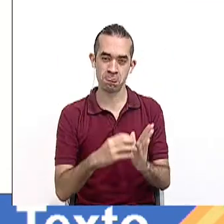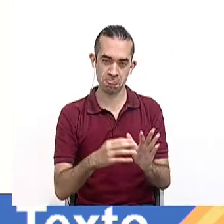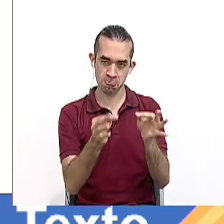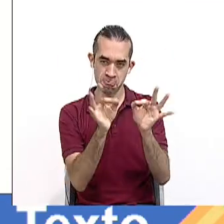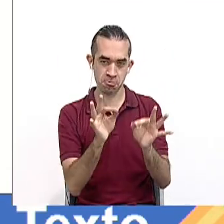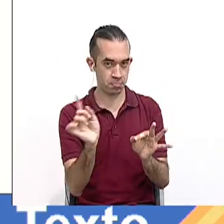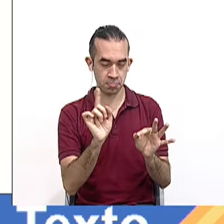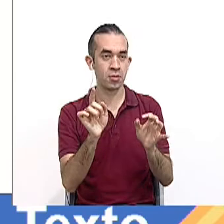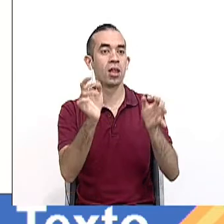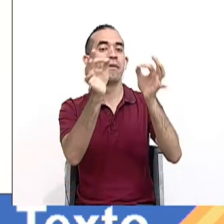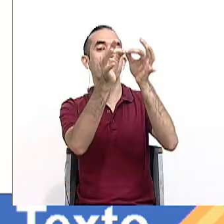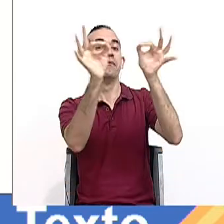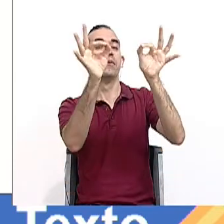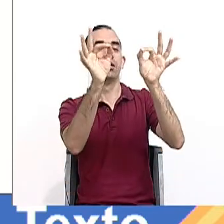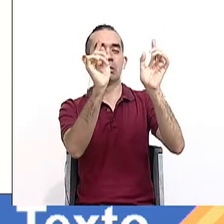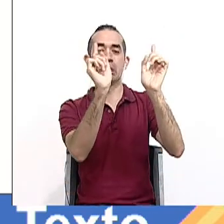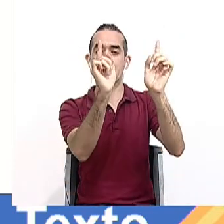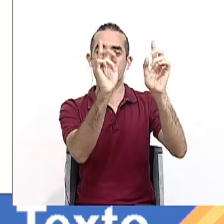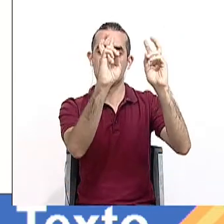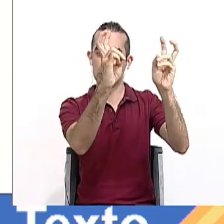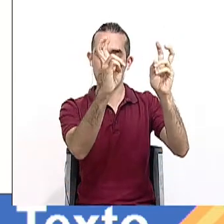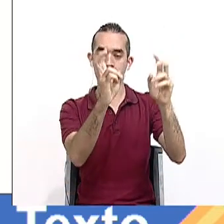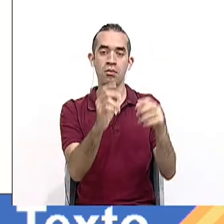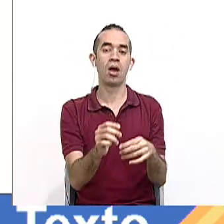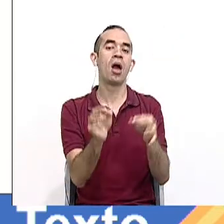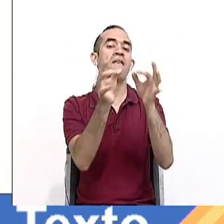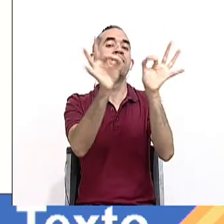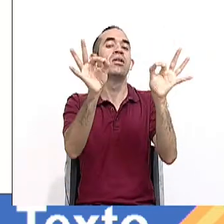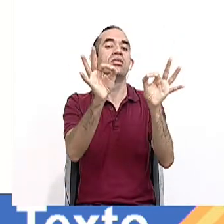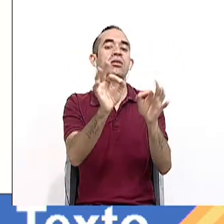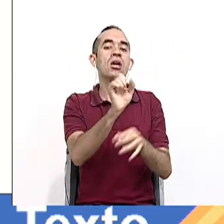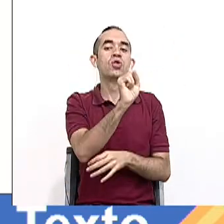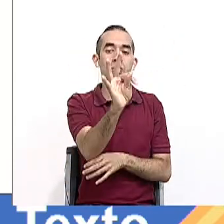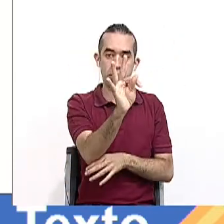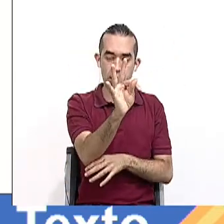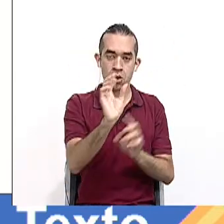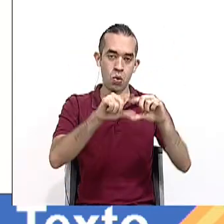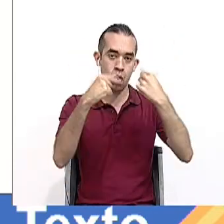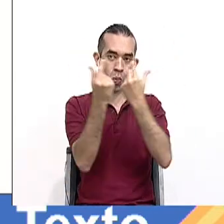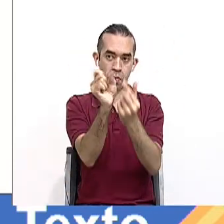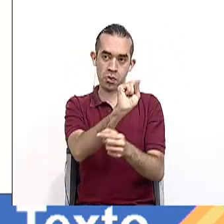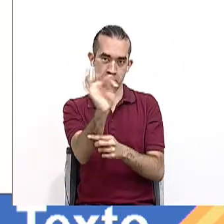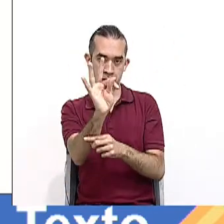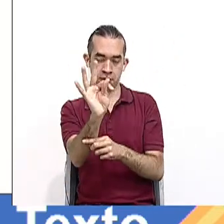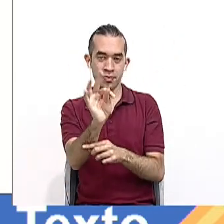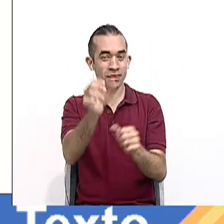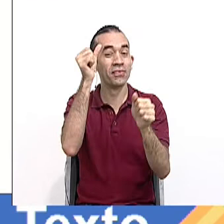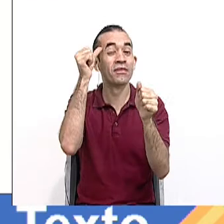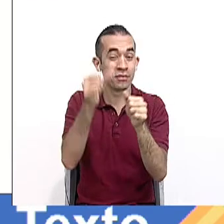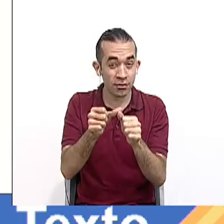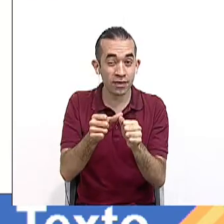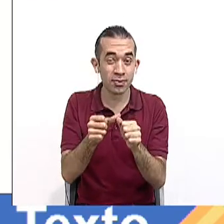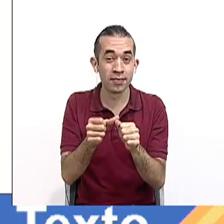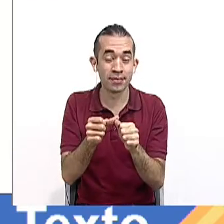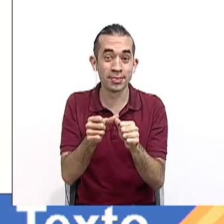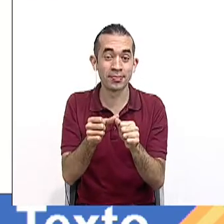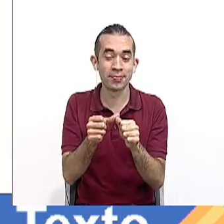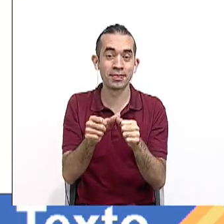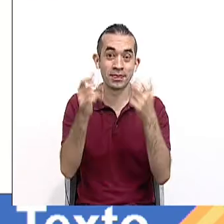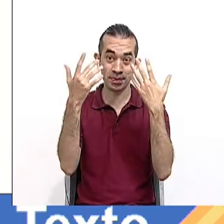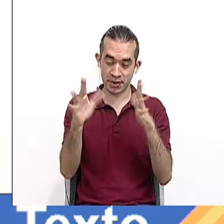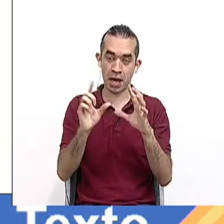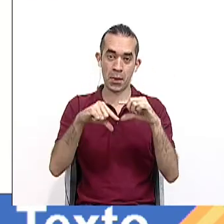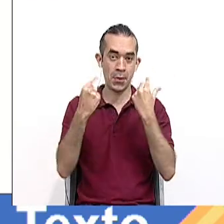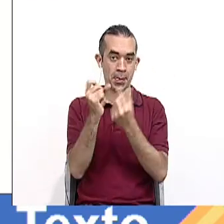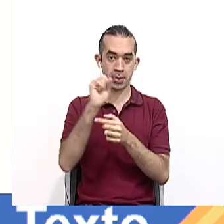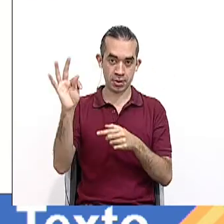Para ello podemos enunciarlo en una frase nominal, en un grupo nominal. ¿Recuerdan? Habíamos visto el